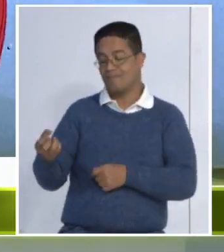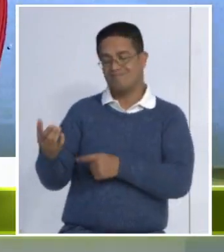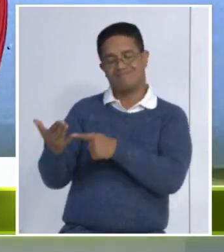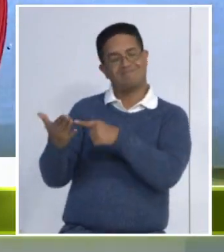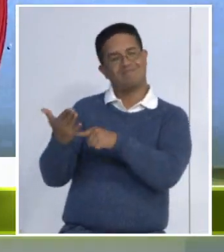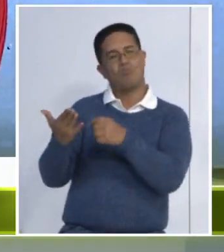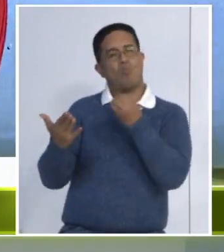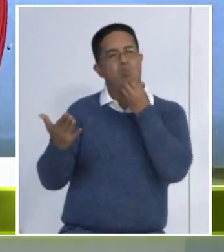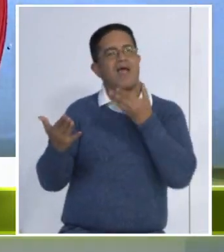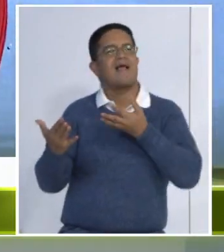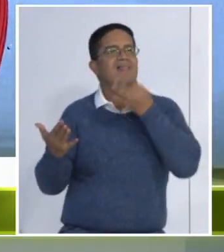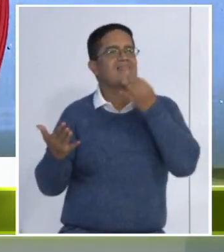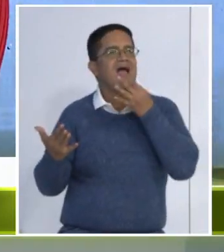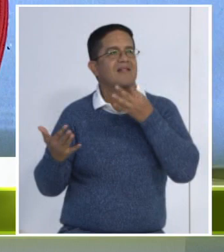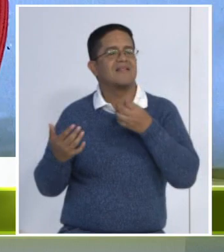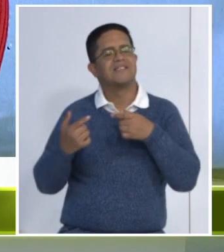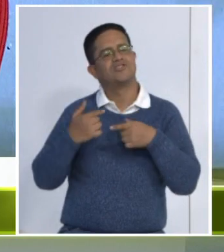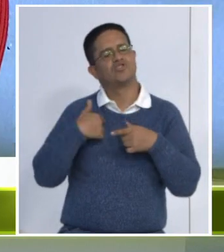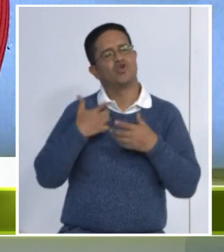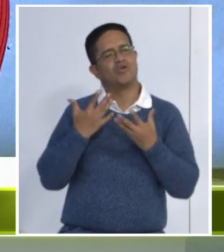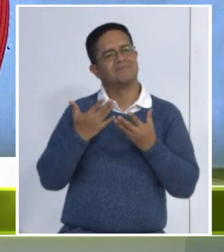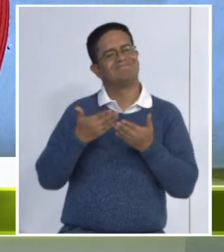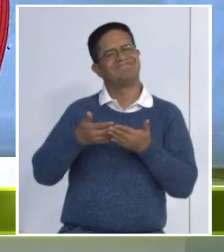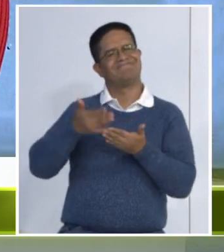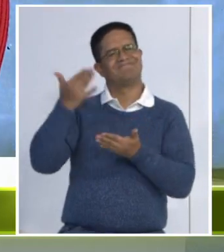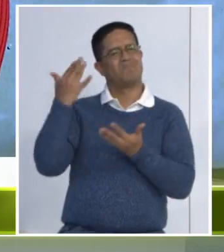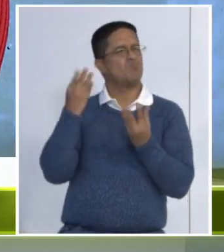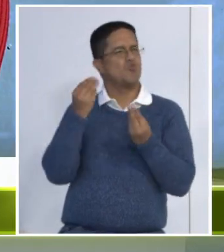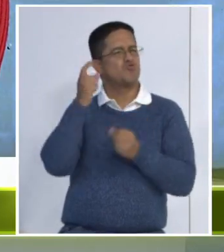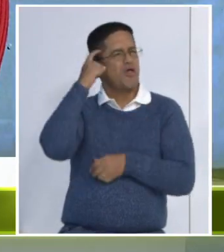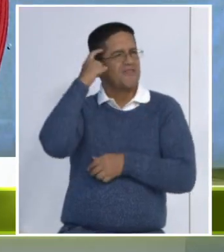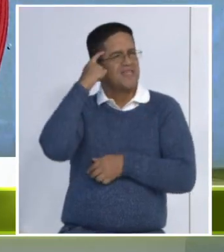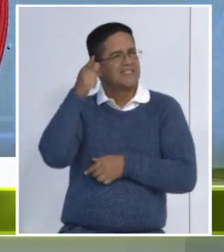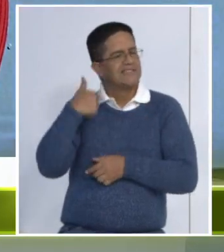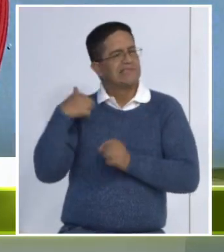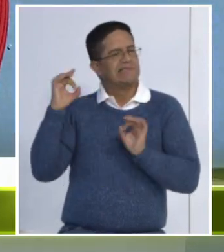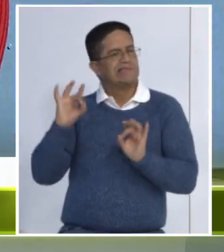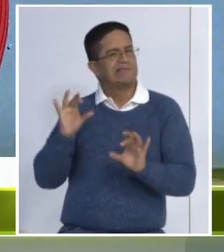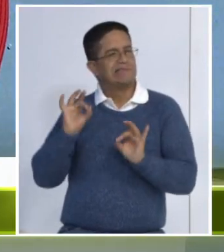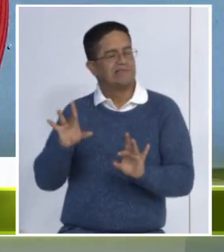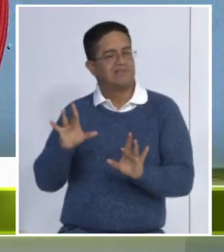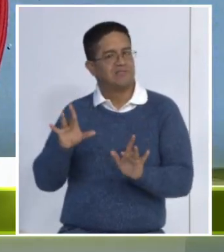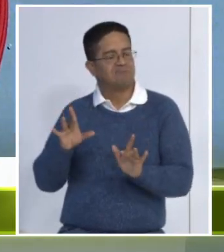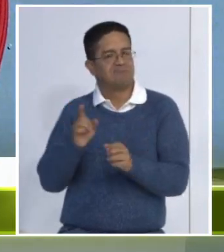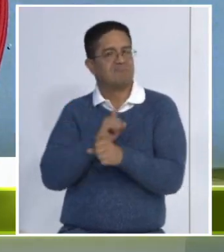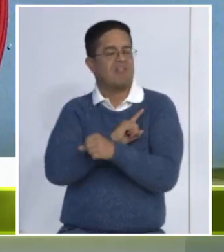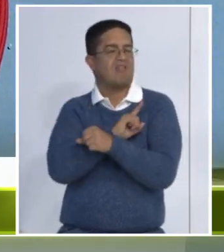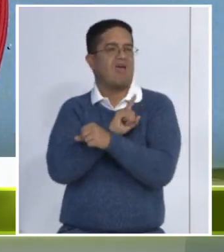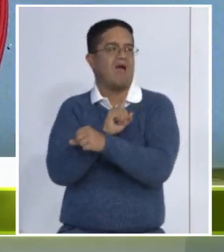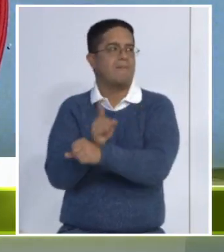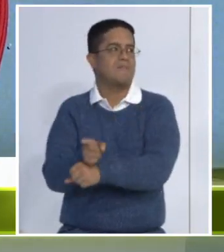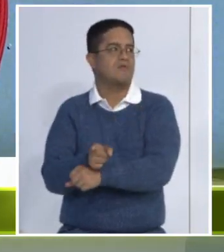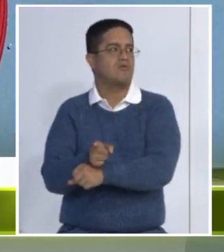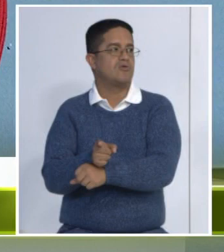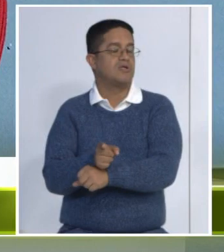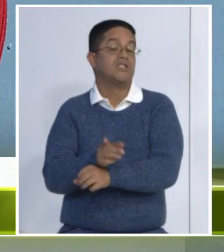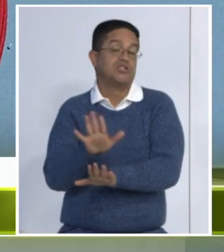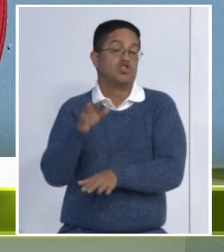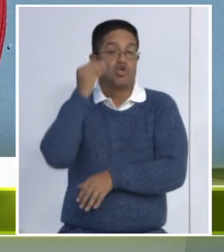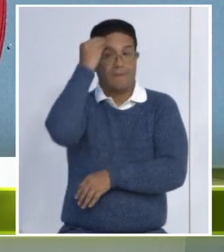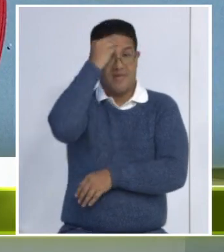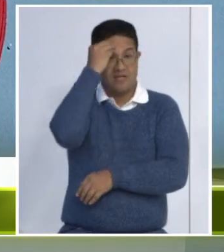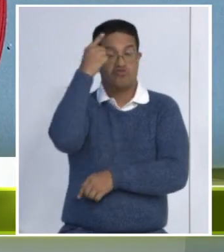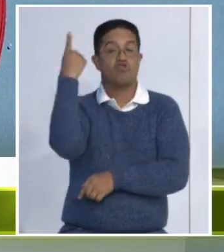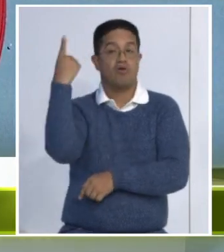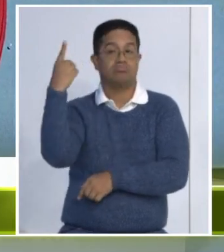tardes doctora, tengo varios días con dolores articulares, eso fue de repente, porque estuve en un lugar que me picaron muchas